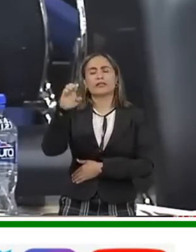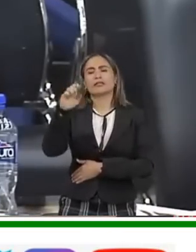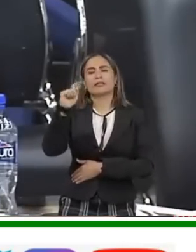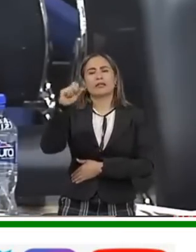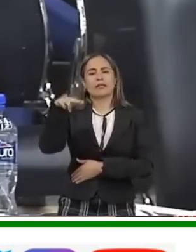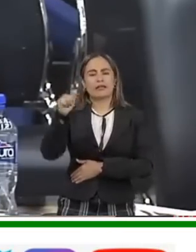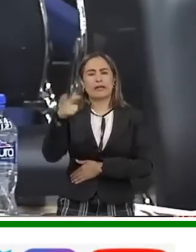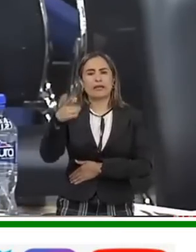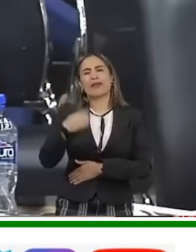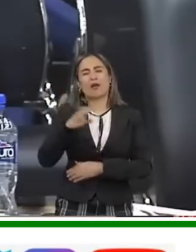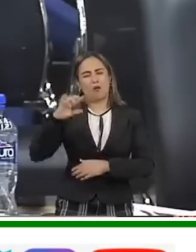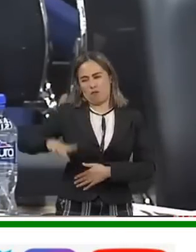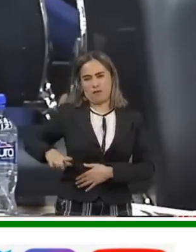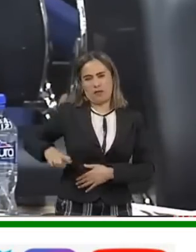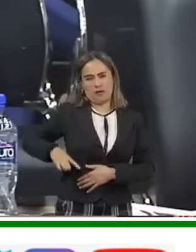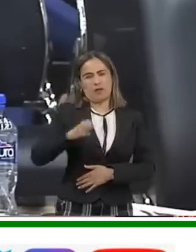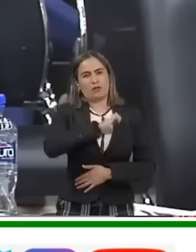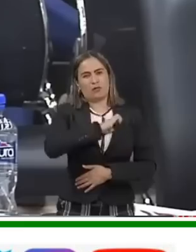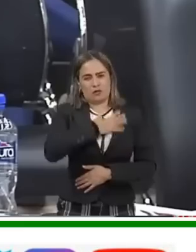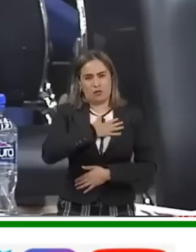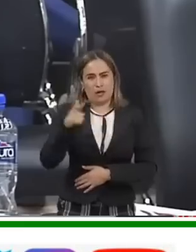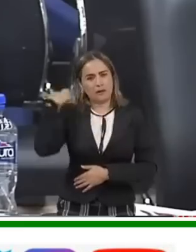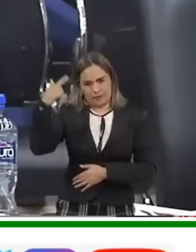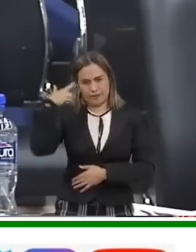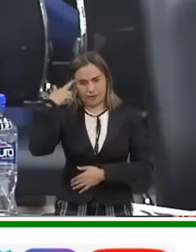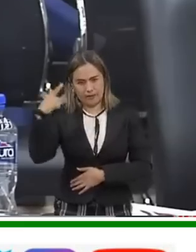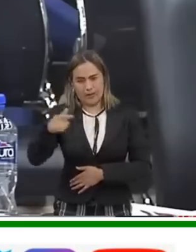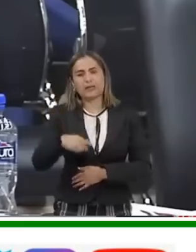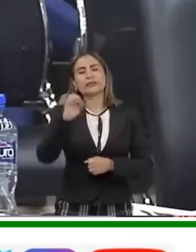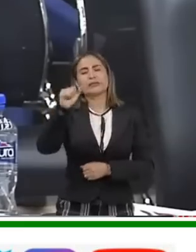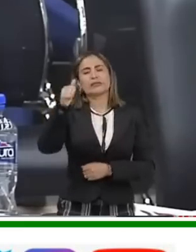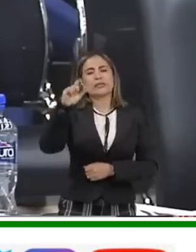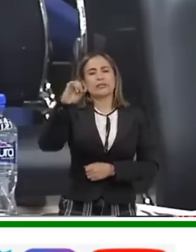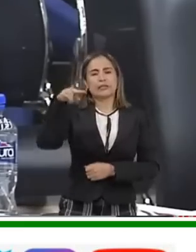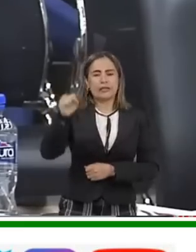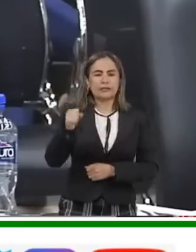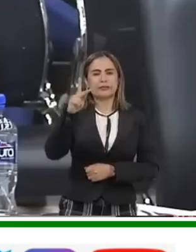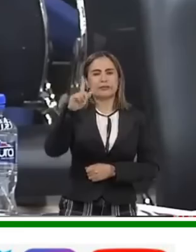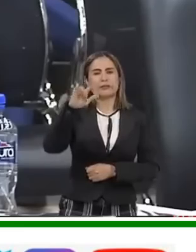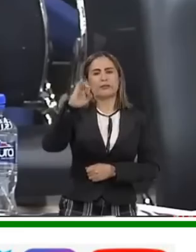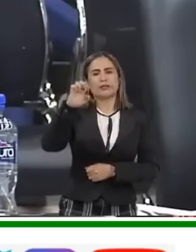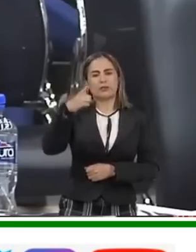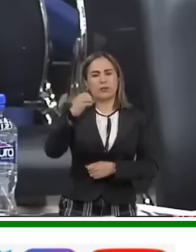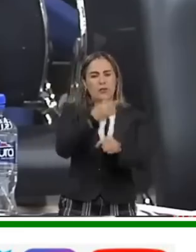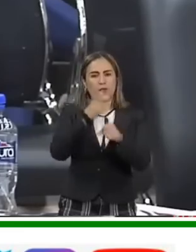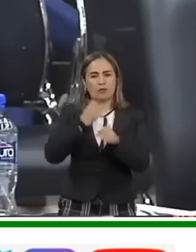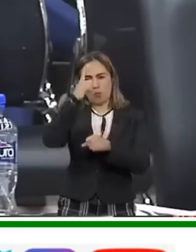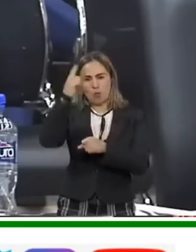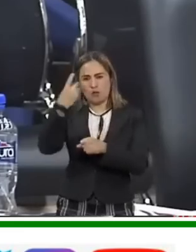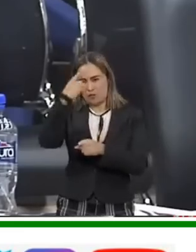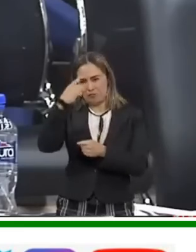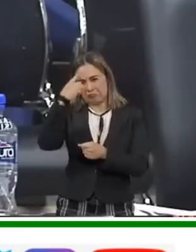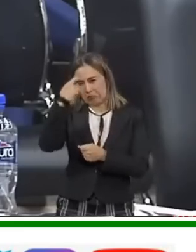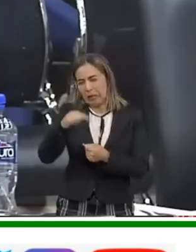del gobierno español, es una monarquía, por cierto. Es súbdita y la invitó Salinas Pliego y que ya quedó claro por qué, porque le exoneraron el pago de millones de